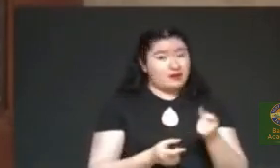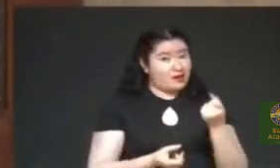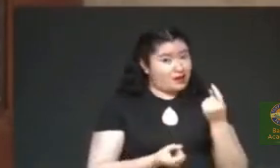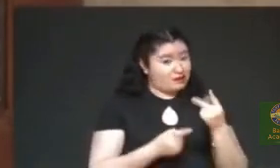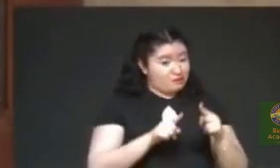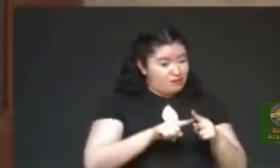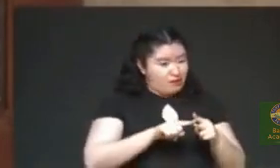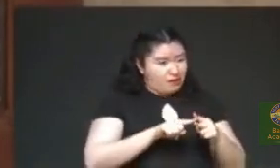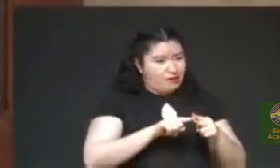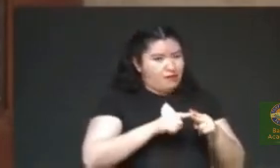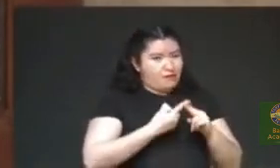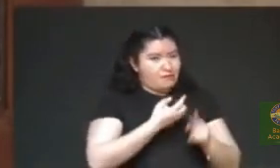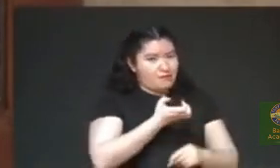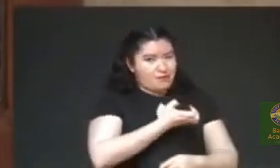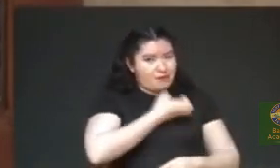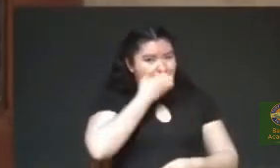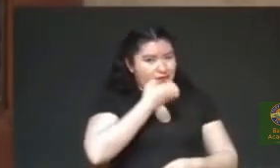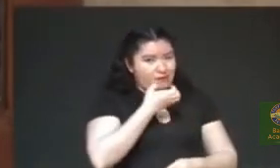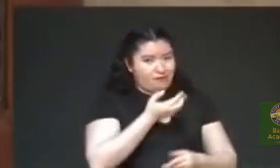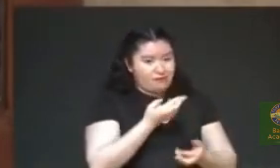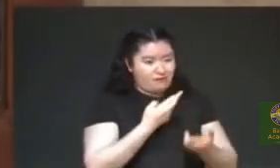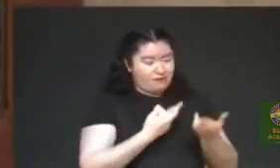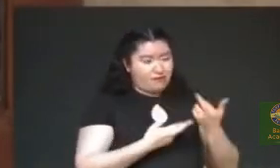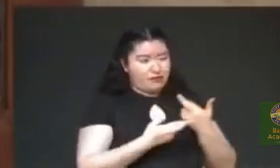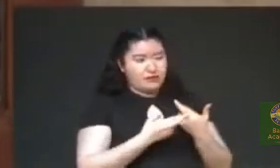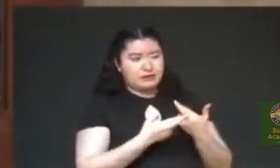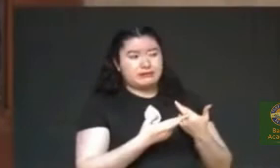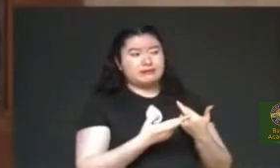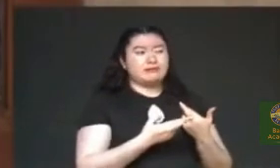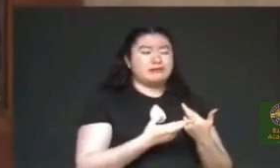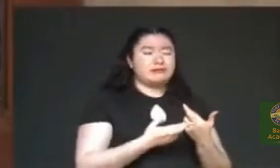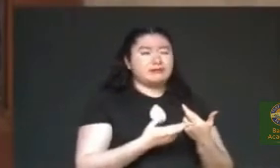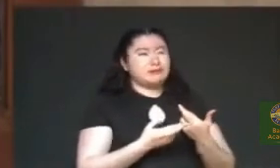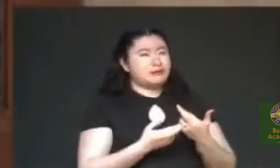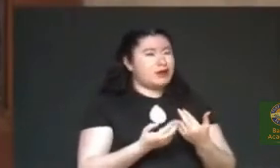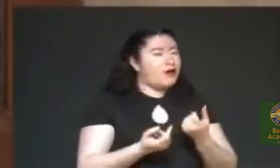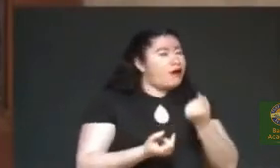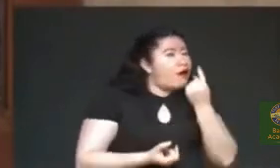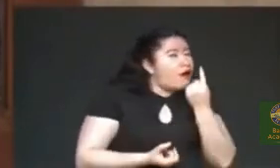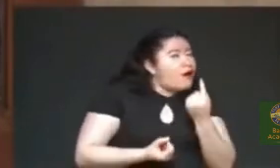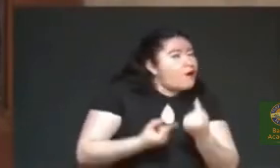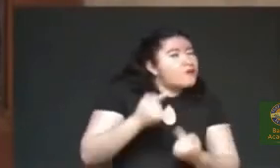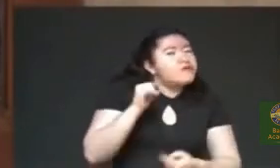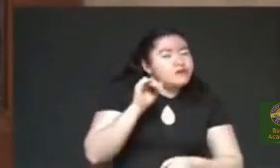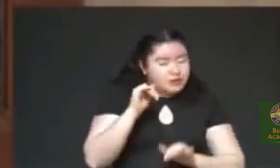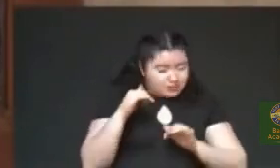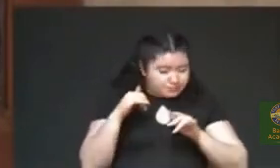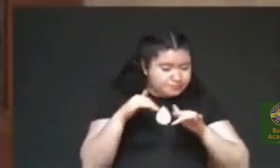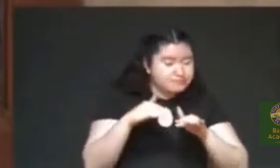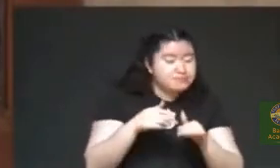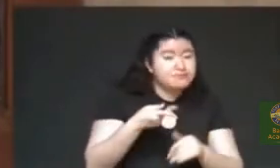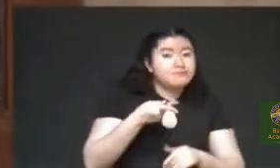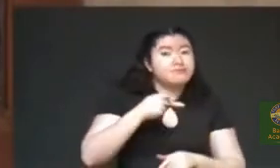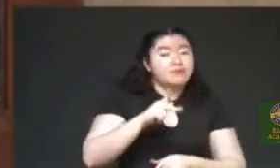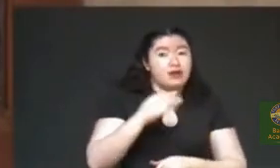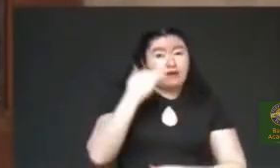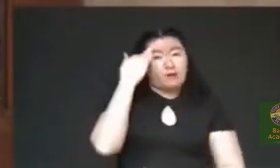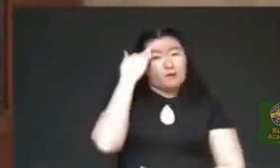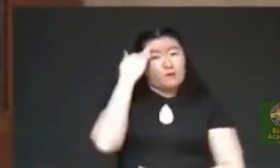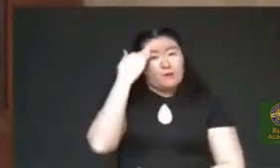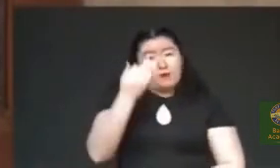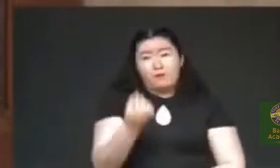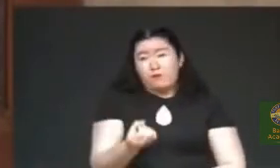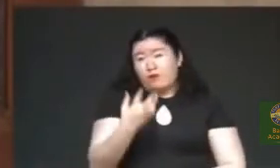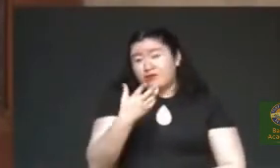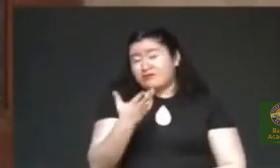algo entendible, pero ¿cuánto tiempo se puede estar en esto? Entonces, en todo caso,